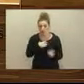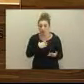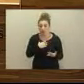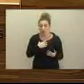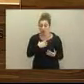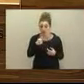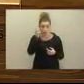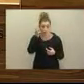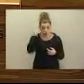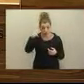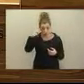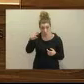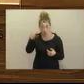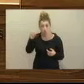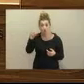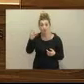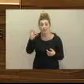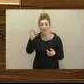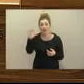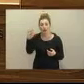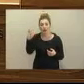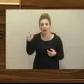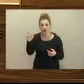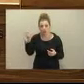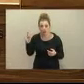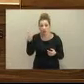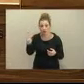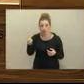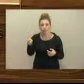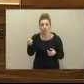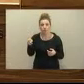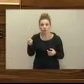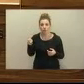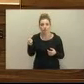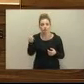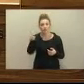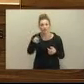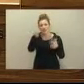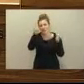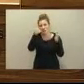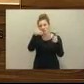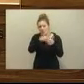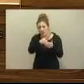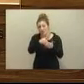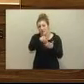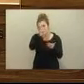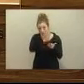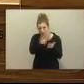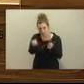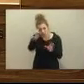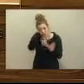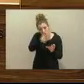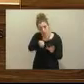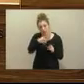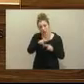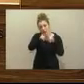Monserrat Fernández forma parte de uno de los de más de 6.000 expedientes pendientes de revisión